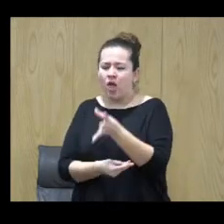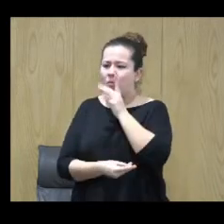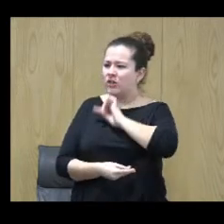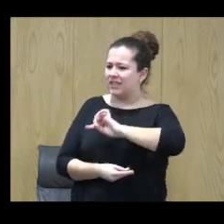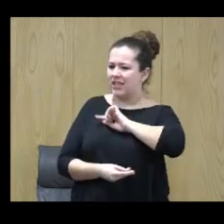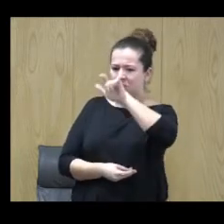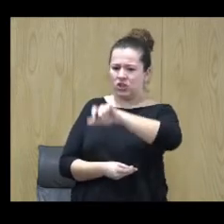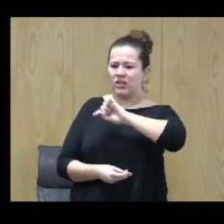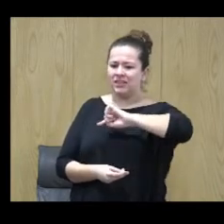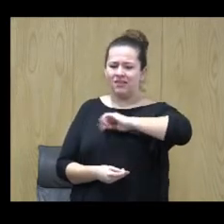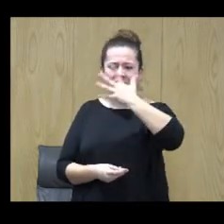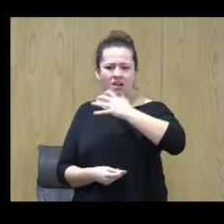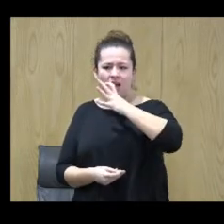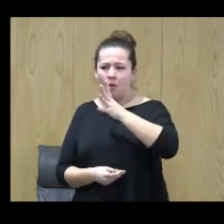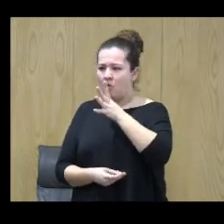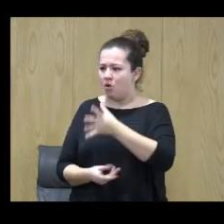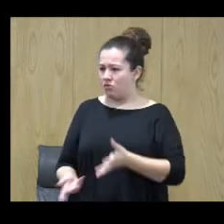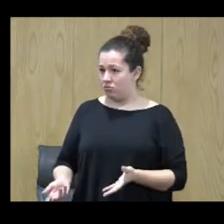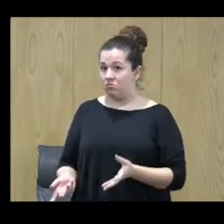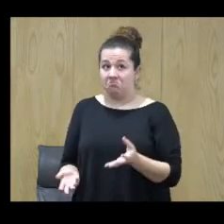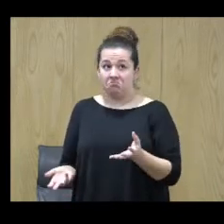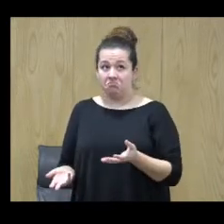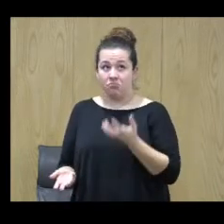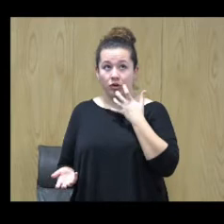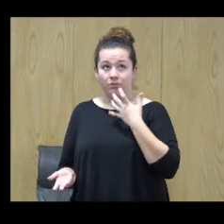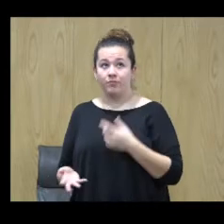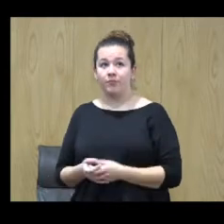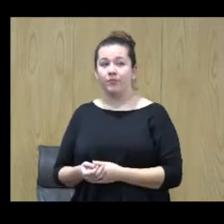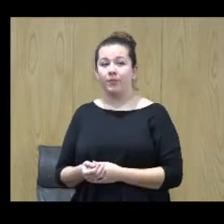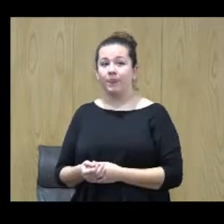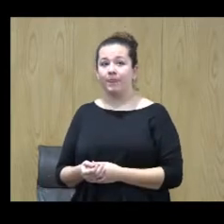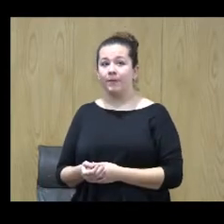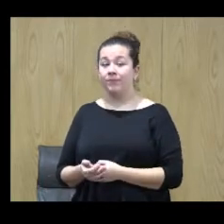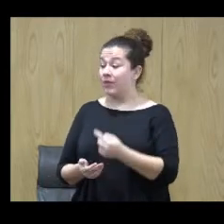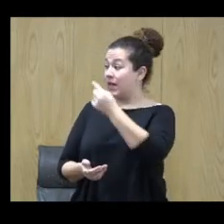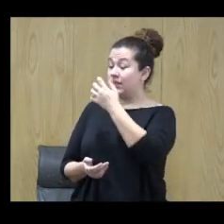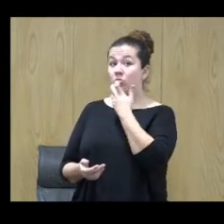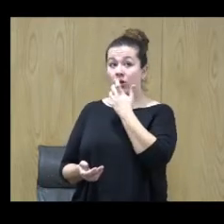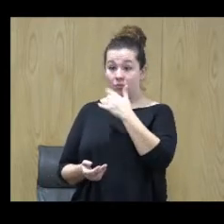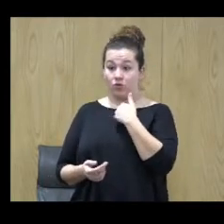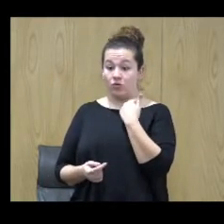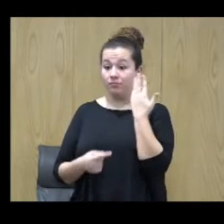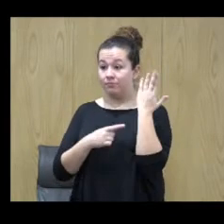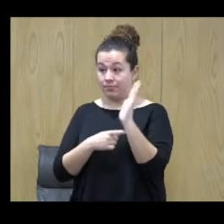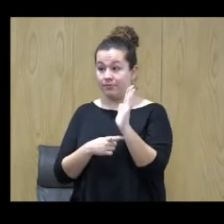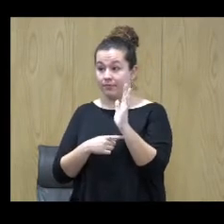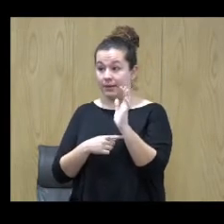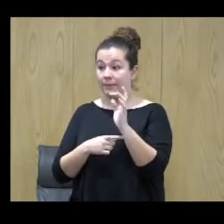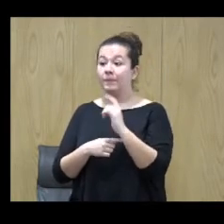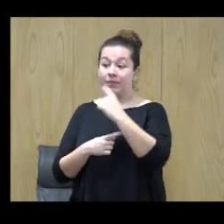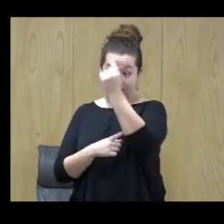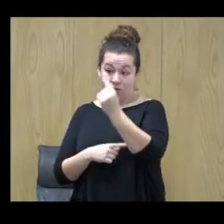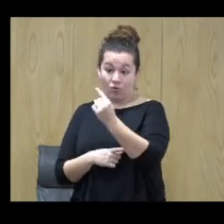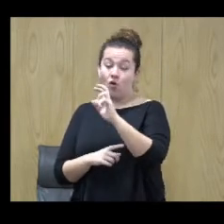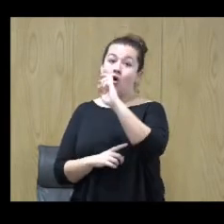la persona, por qué está triste la persona, o se sorpresa, etcétera, ¿no? Tenéis ese, por ejemplo, que os he puesto, donde son los mismos personajes arriba y abajo, otro que